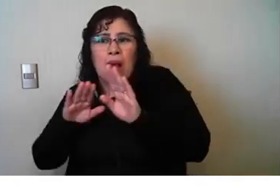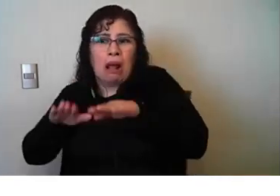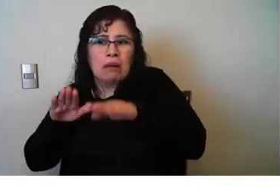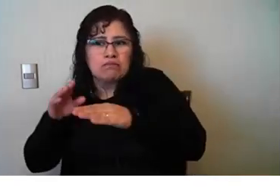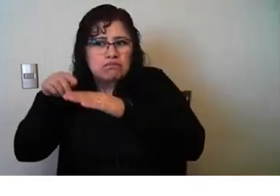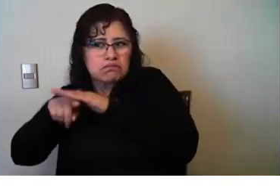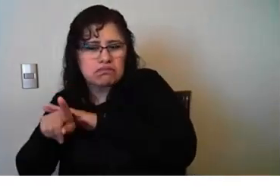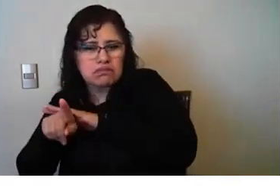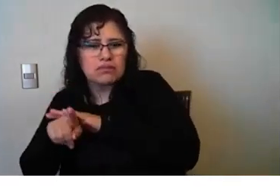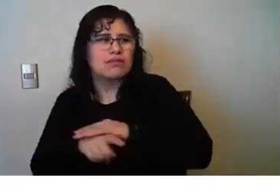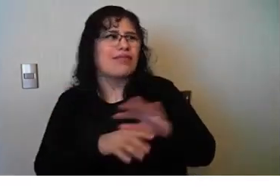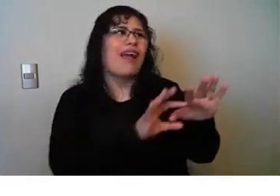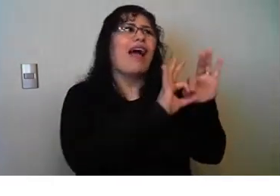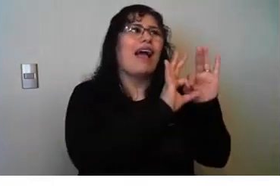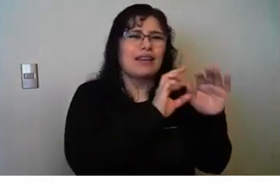gracias, profe. ¿Ya?